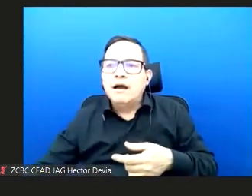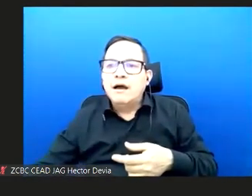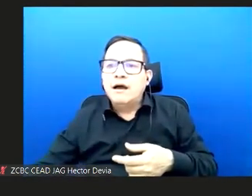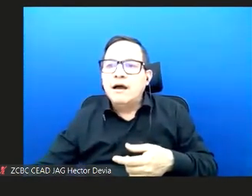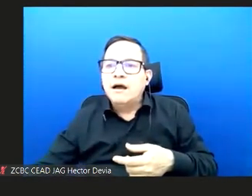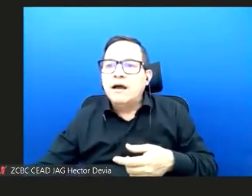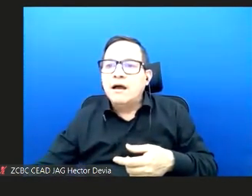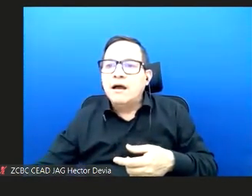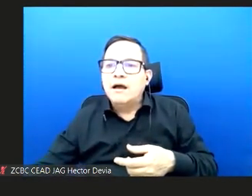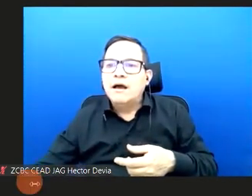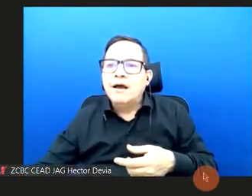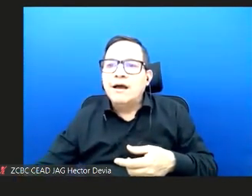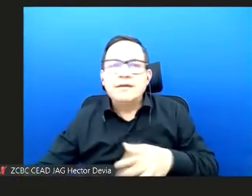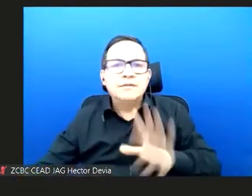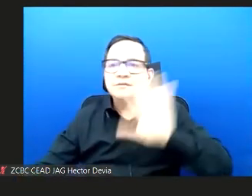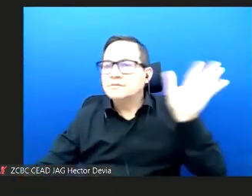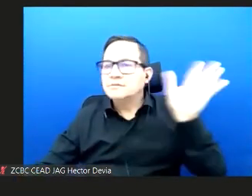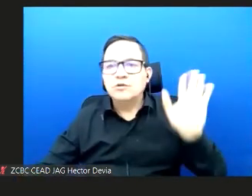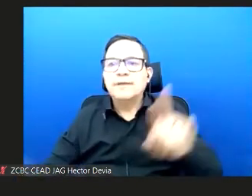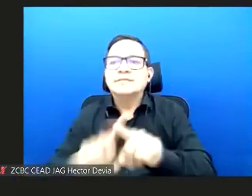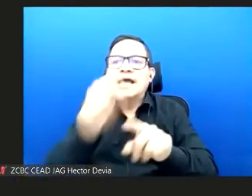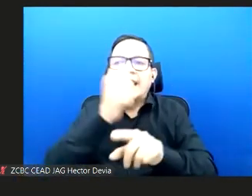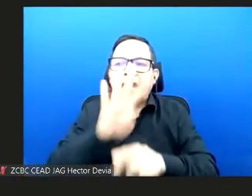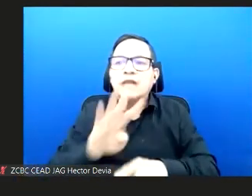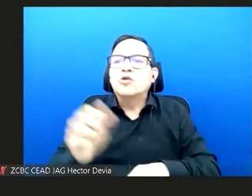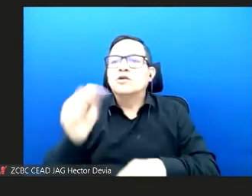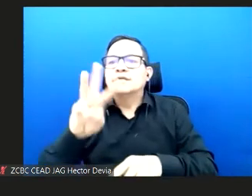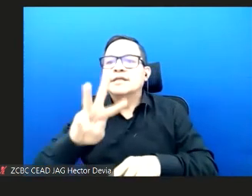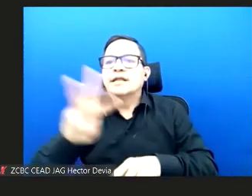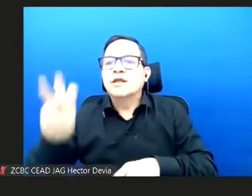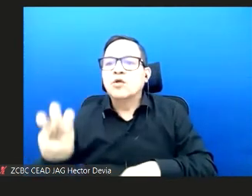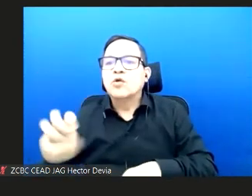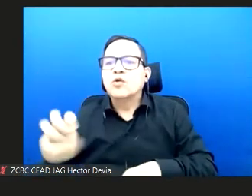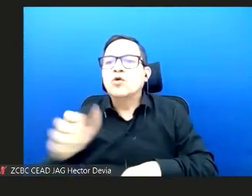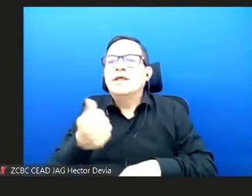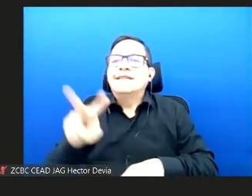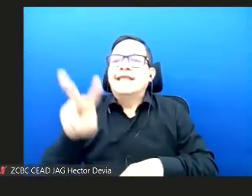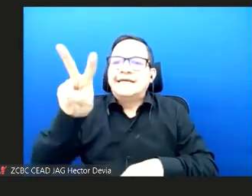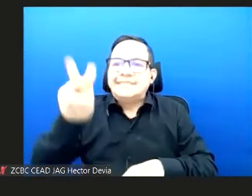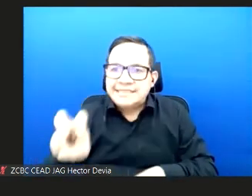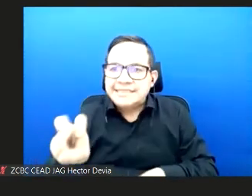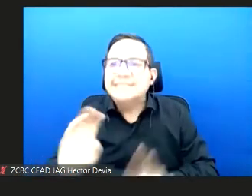más 38 más 17, ahí falta, es un 17.